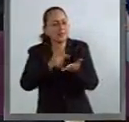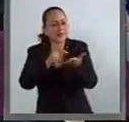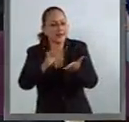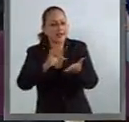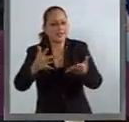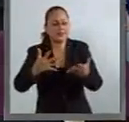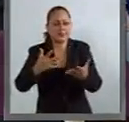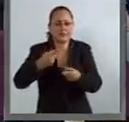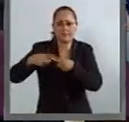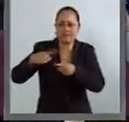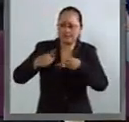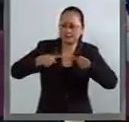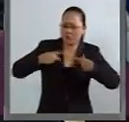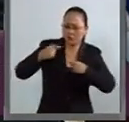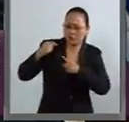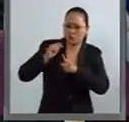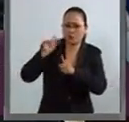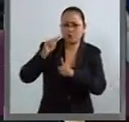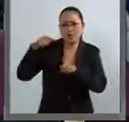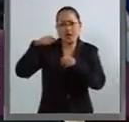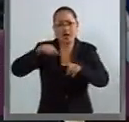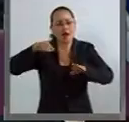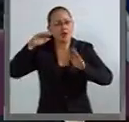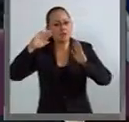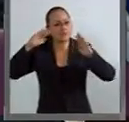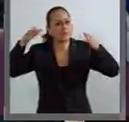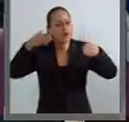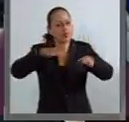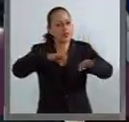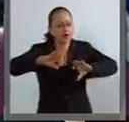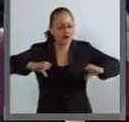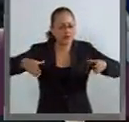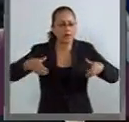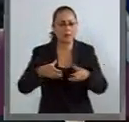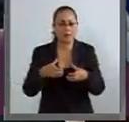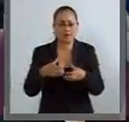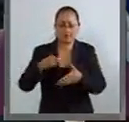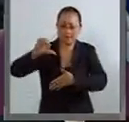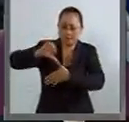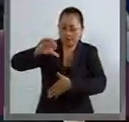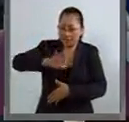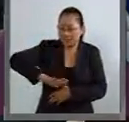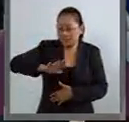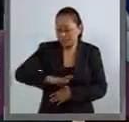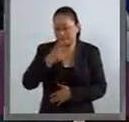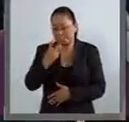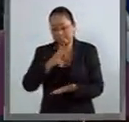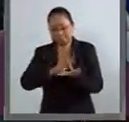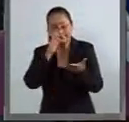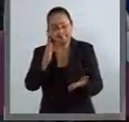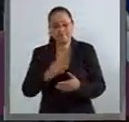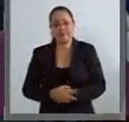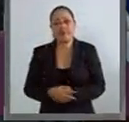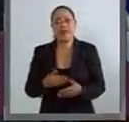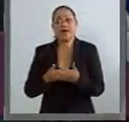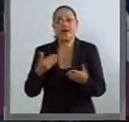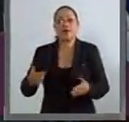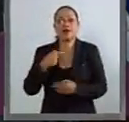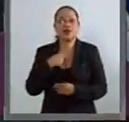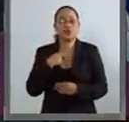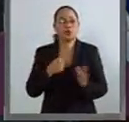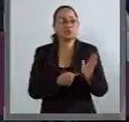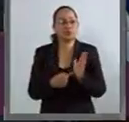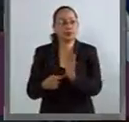con comunicadores que dedican su trabajo a los parlamentos de América Latina. Me corresponde en este momento hacer